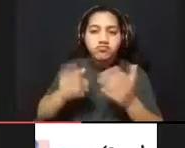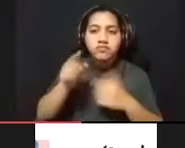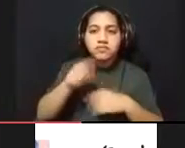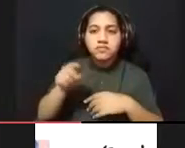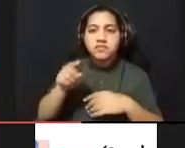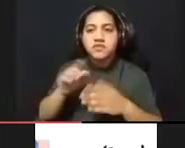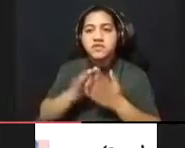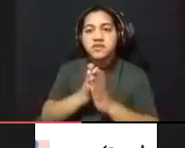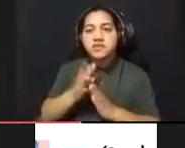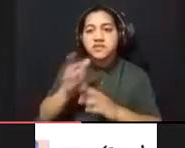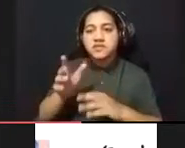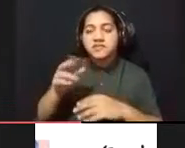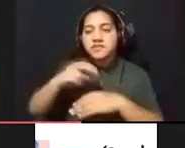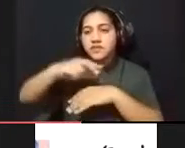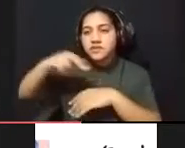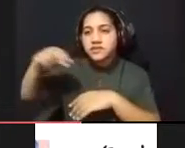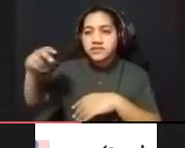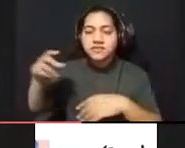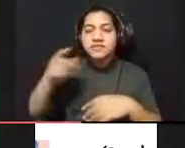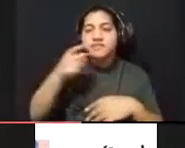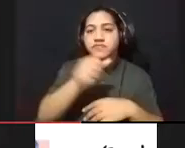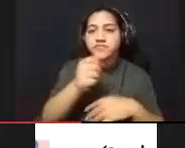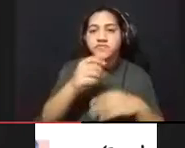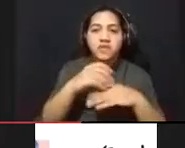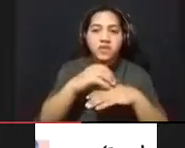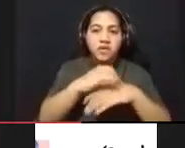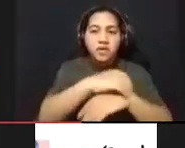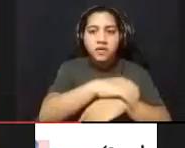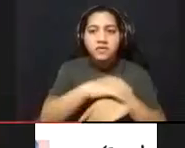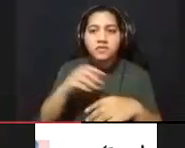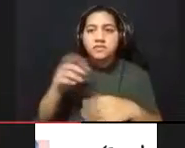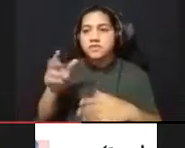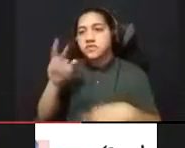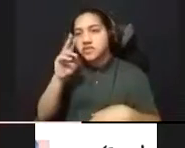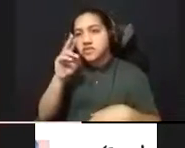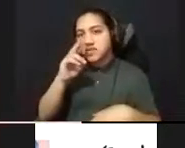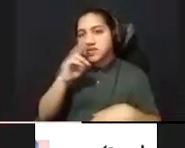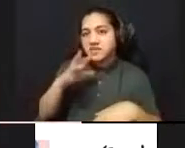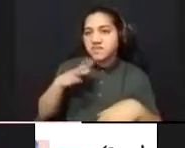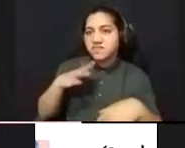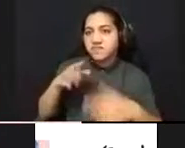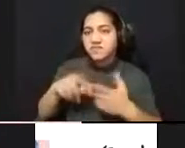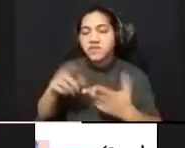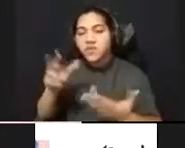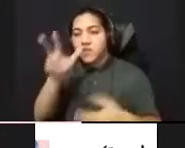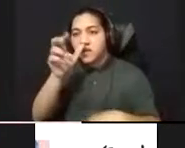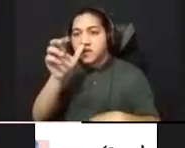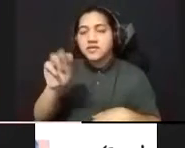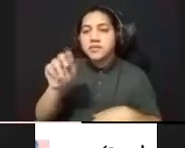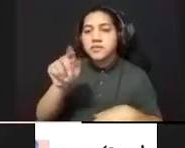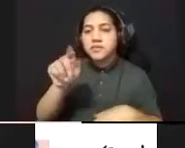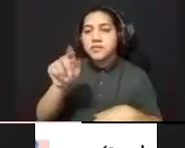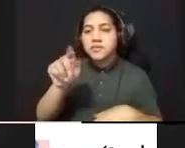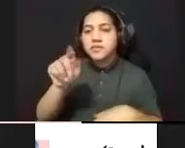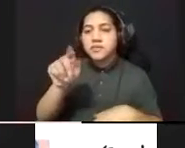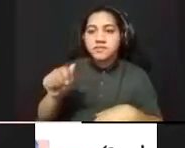una cigarra. Otras veces es una hormiguita, una ratita presumida o una cucarachita martina.